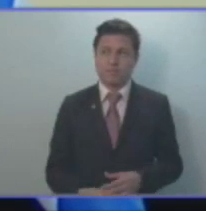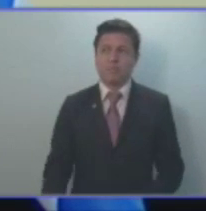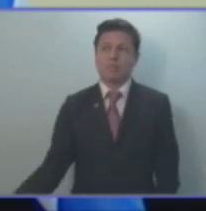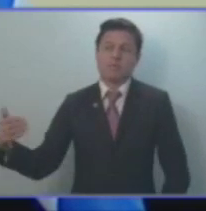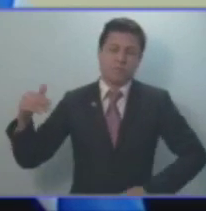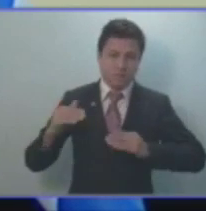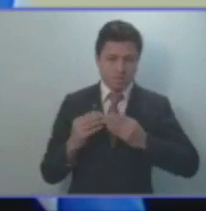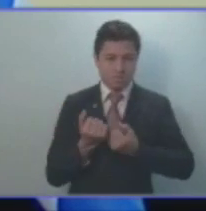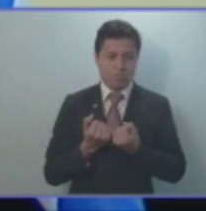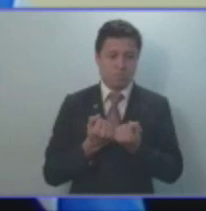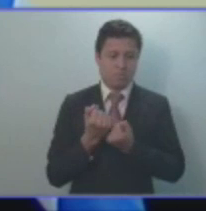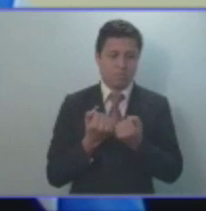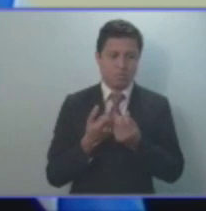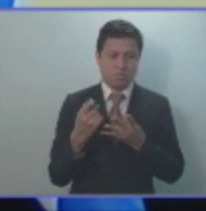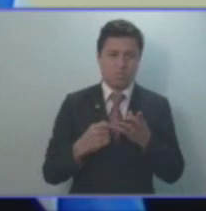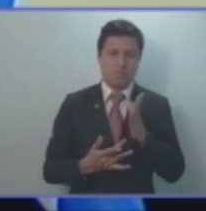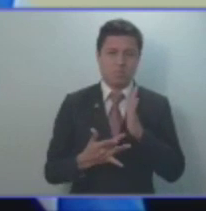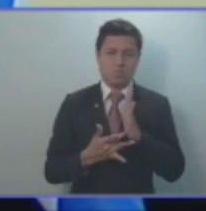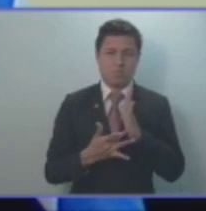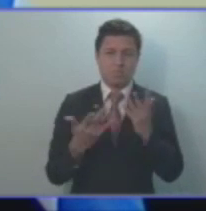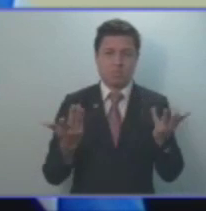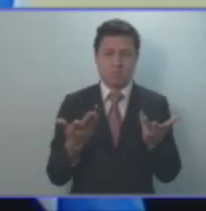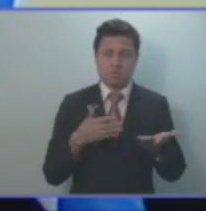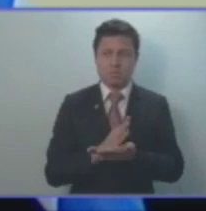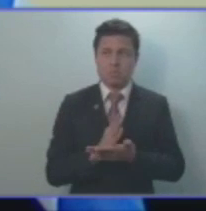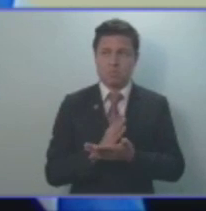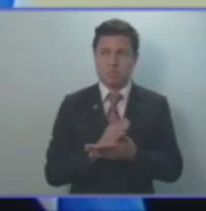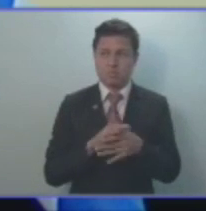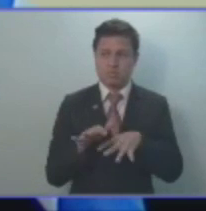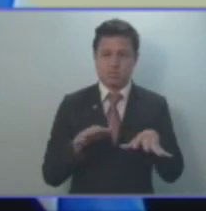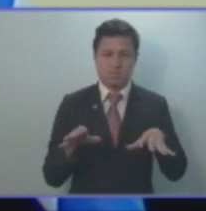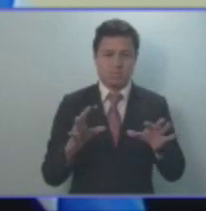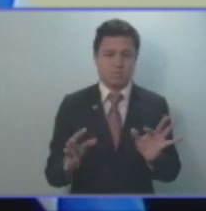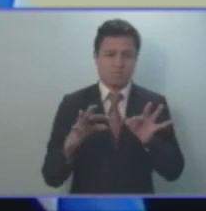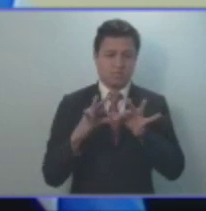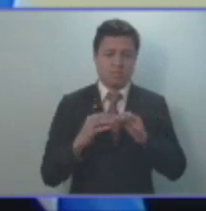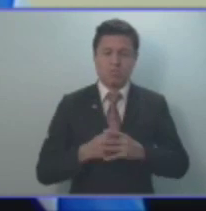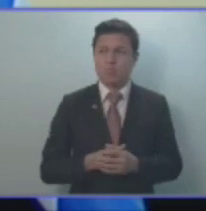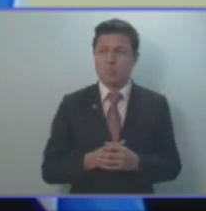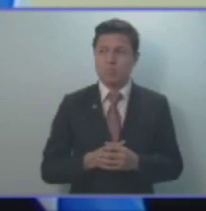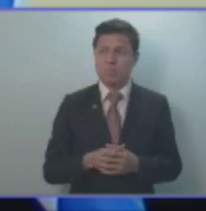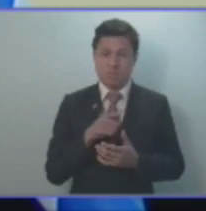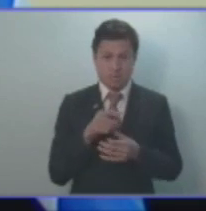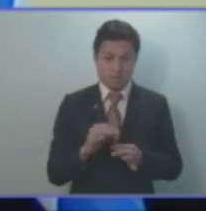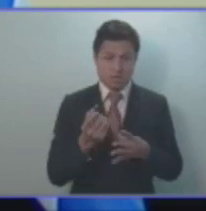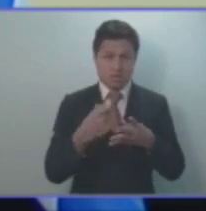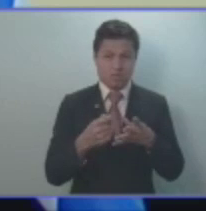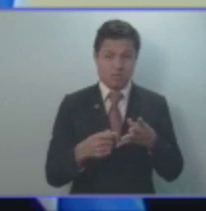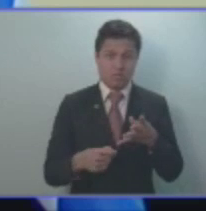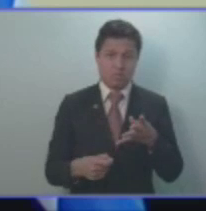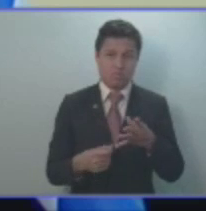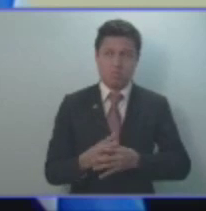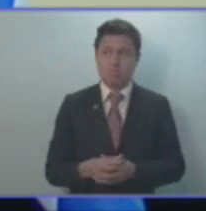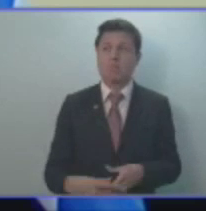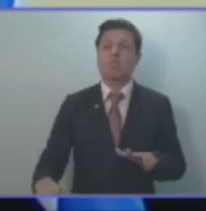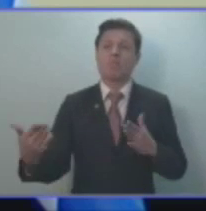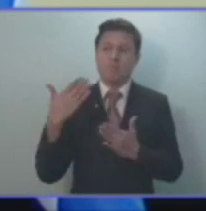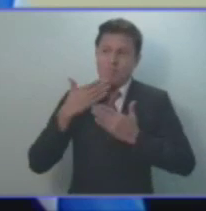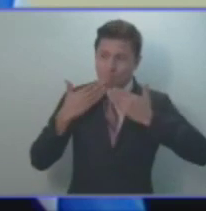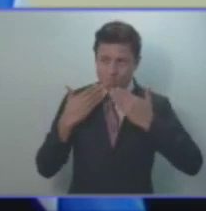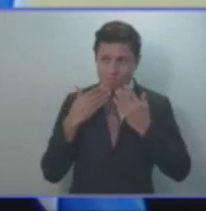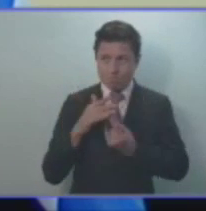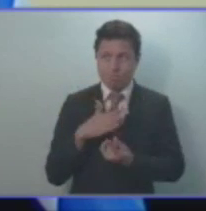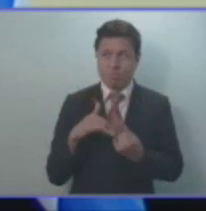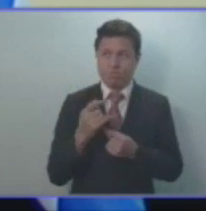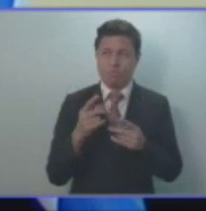adjuntando la evaluación técnica realizada por la dependencia correspondiente. En dicha evaluación se establecieron las